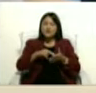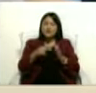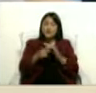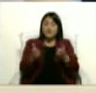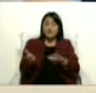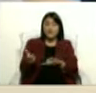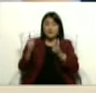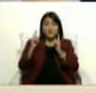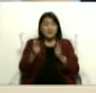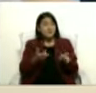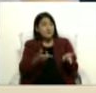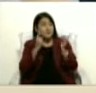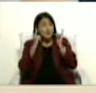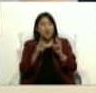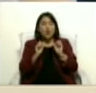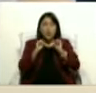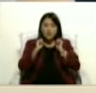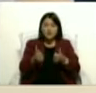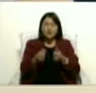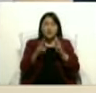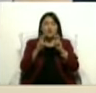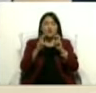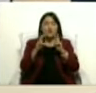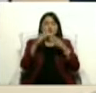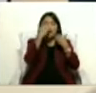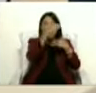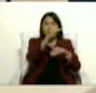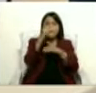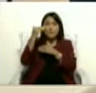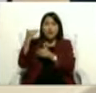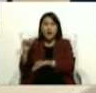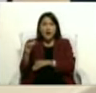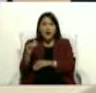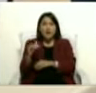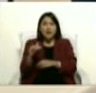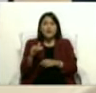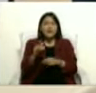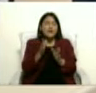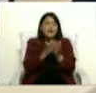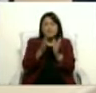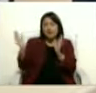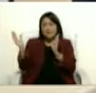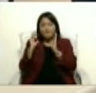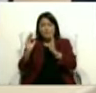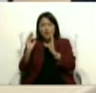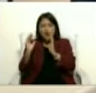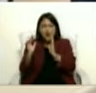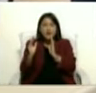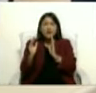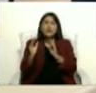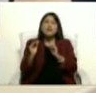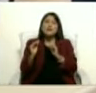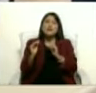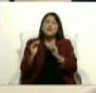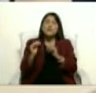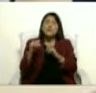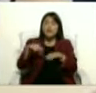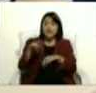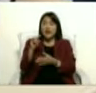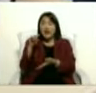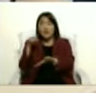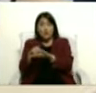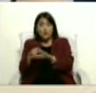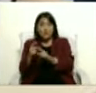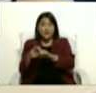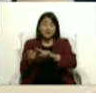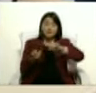una nueva era de relaciones entre Carabobo y Shanghái, y seguramente que va a tener una